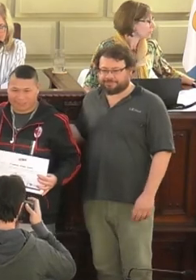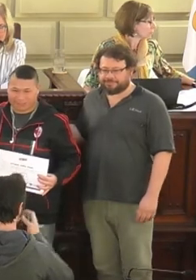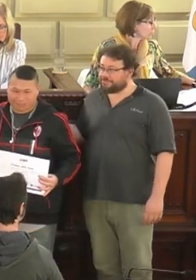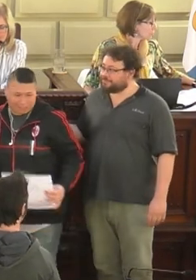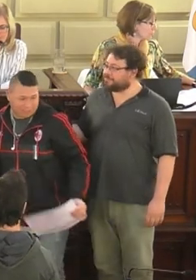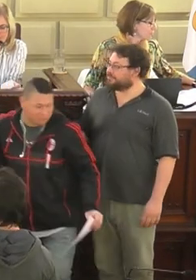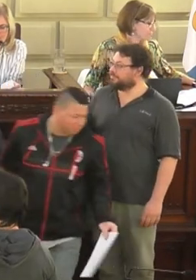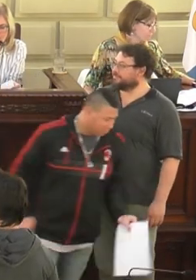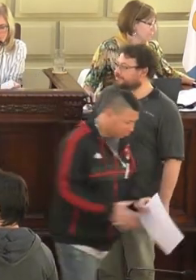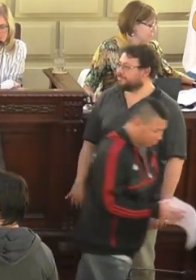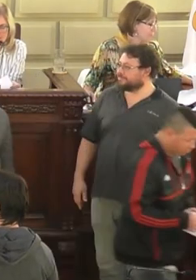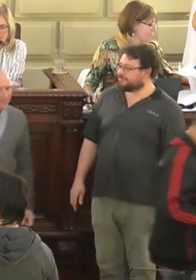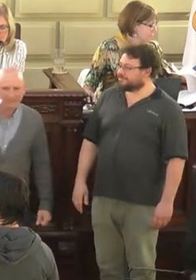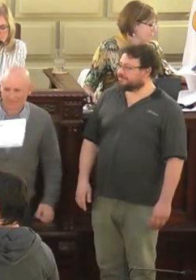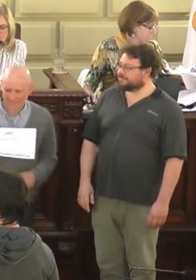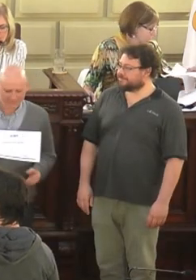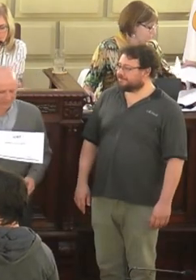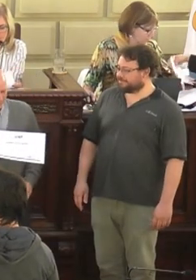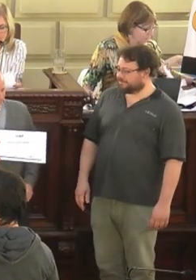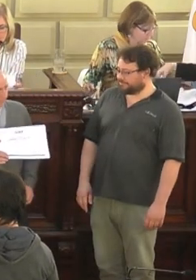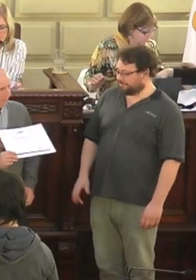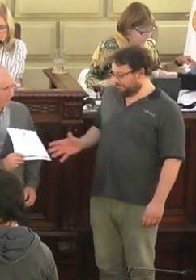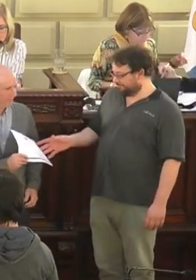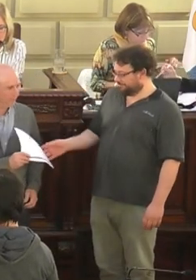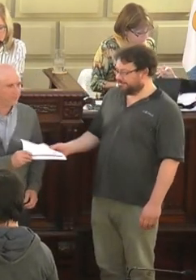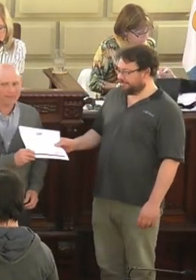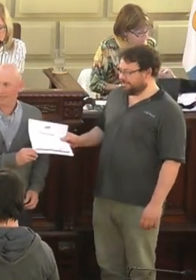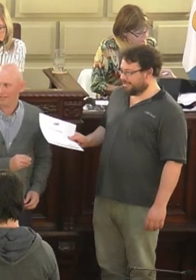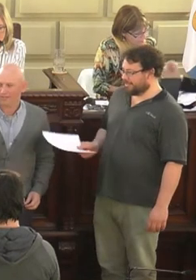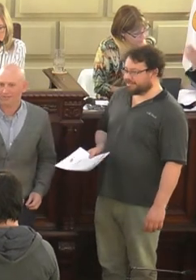Diputada Laura Centurión.